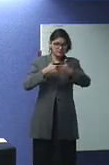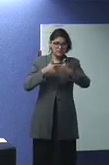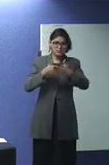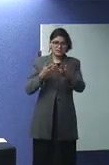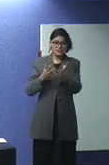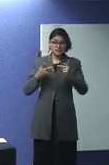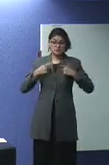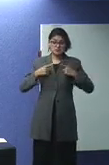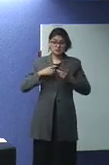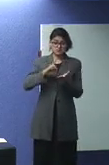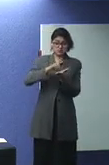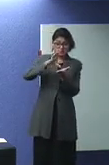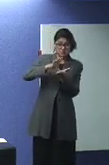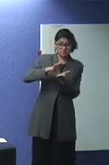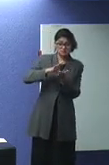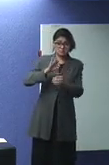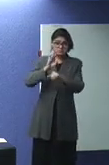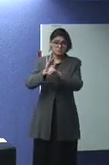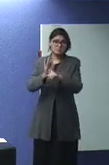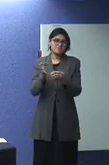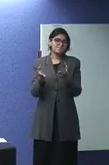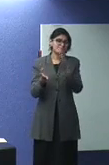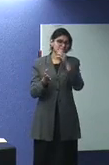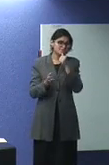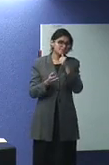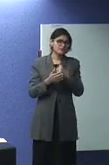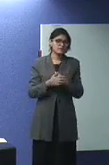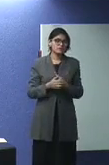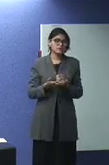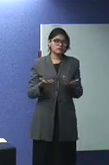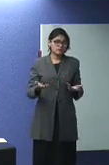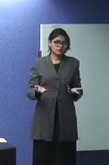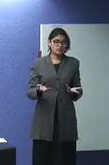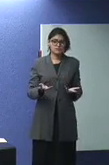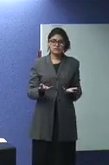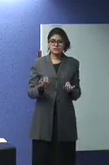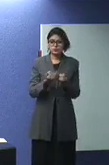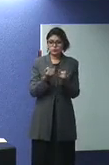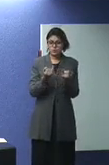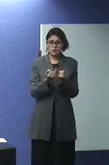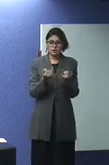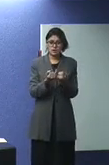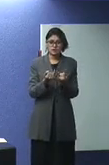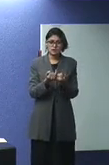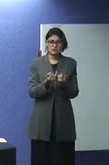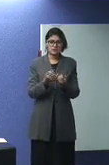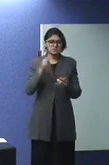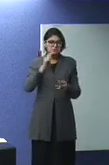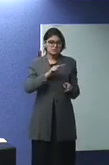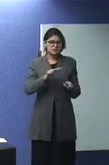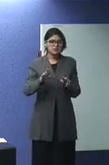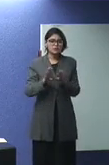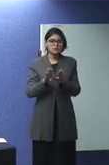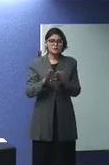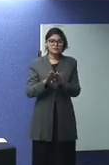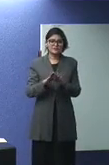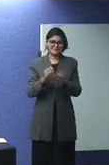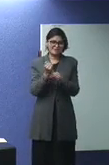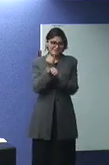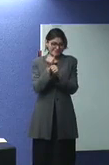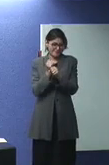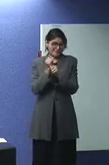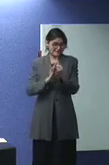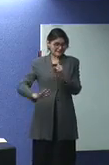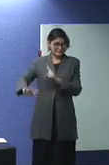las personas con discapacidades y que sin duda esto también se ve reflejado en el ámbito de la investigación, ¿no?